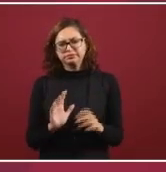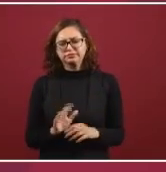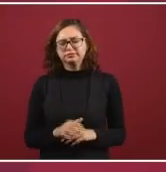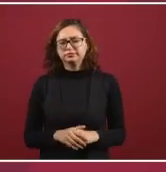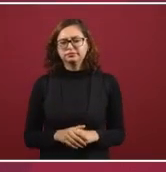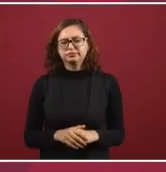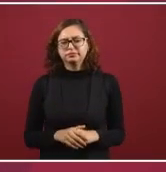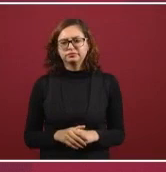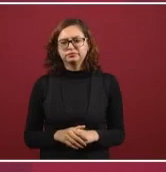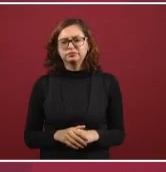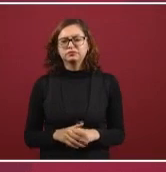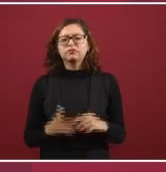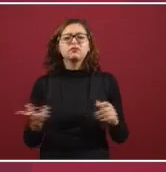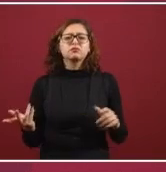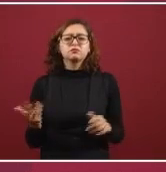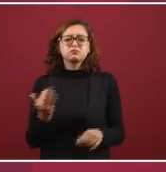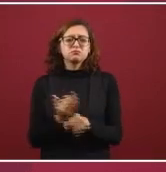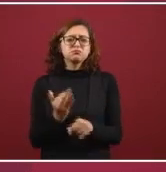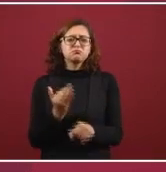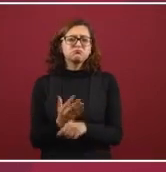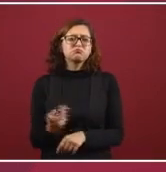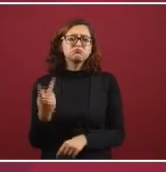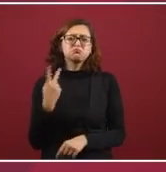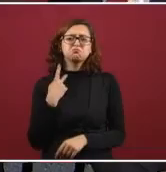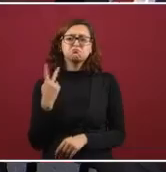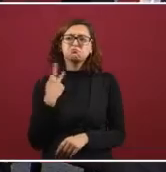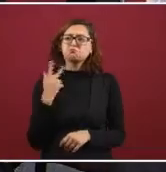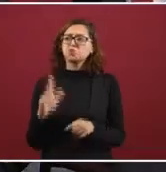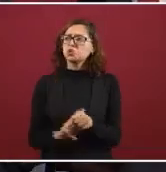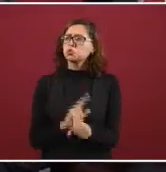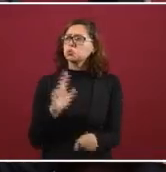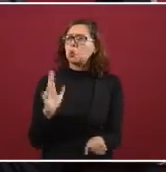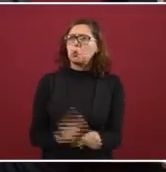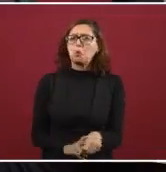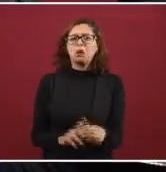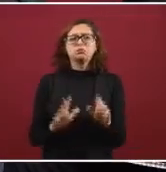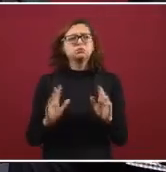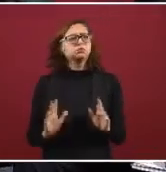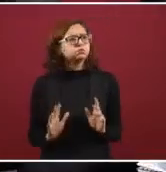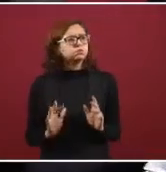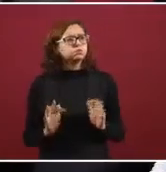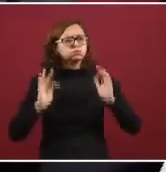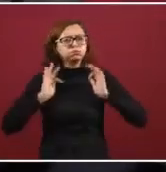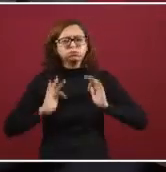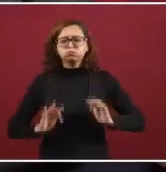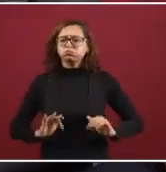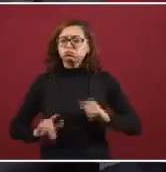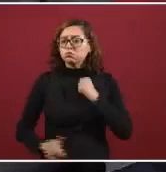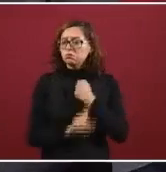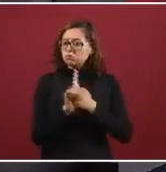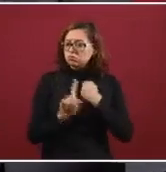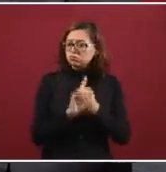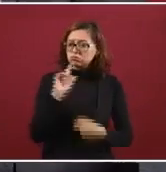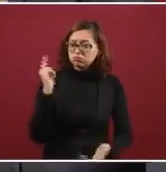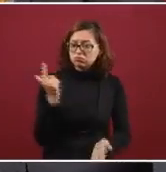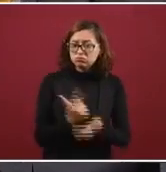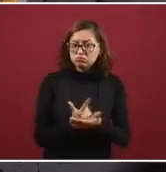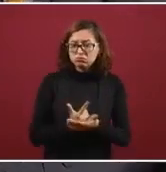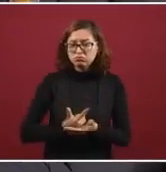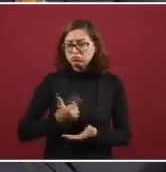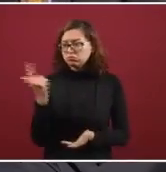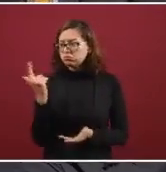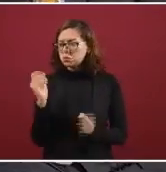hay normalidad política, no hay problema mayor, pero